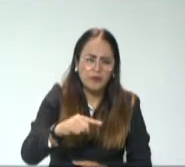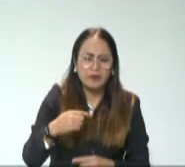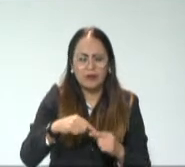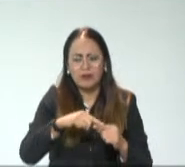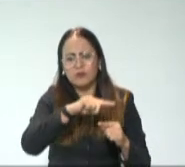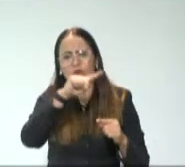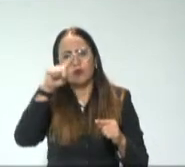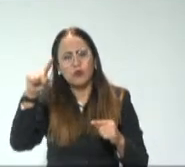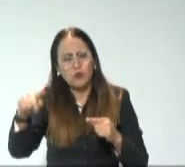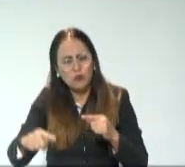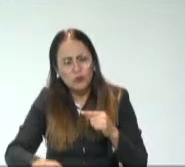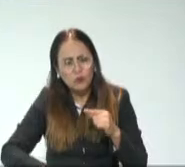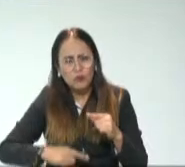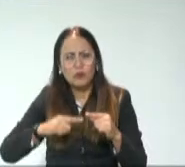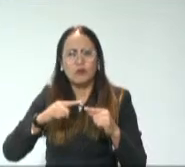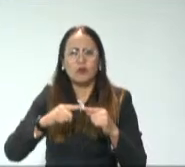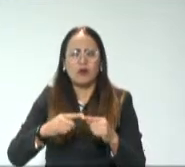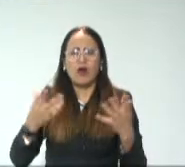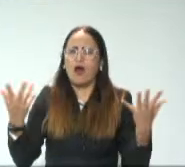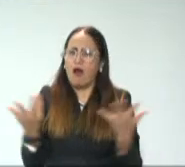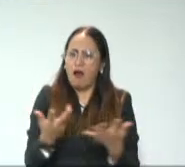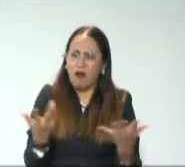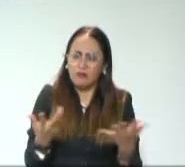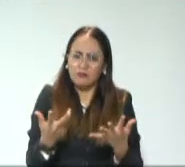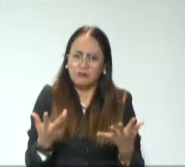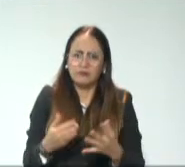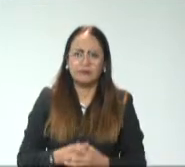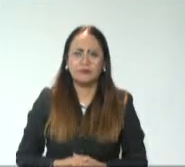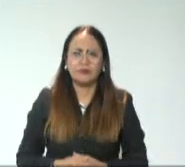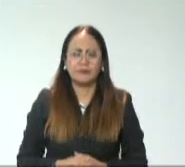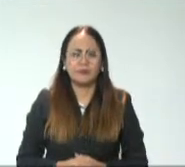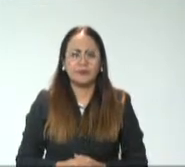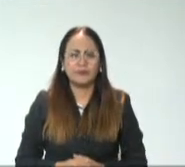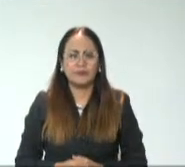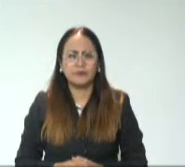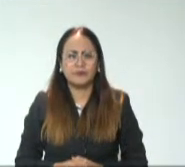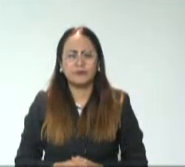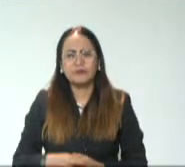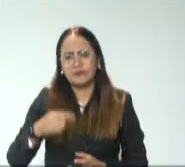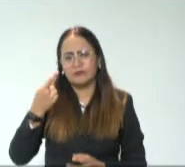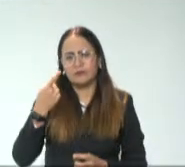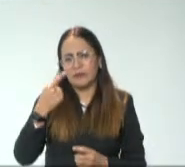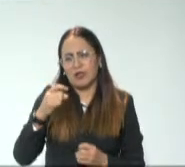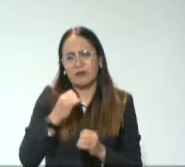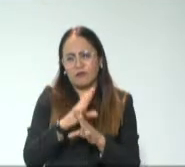hacia el fomento de esta acción de la la